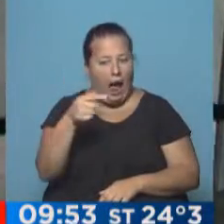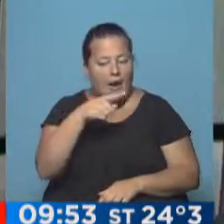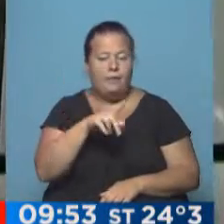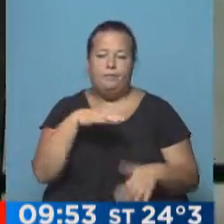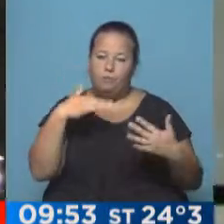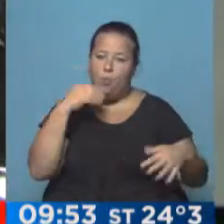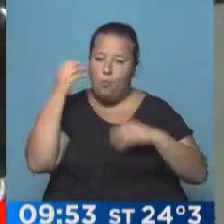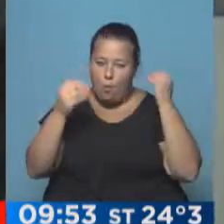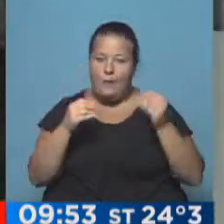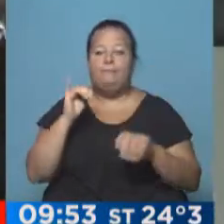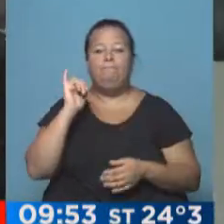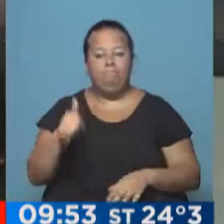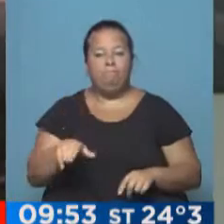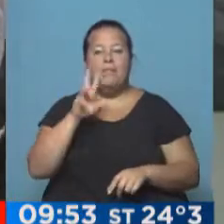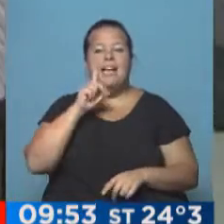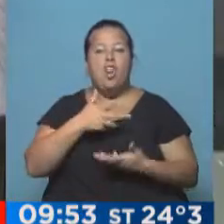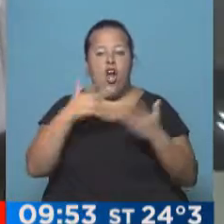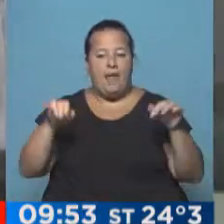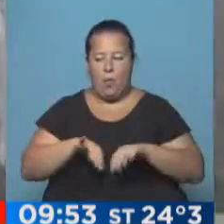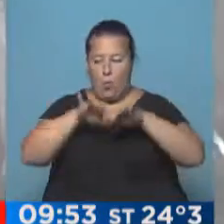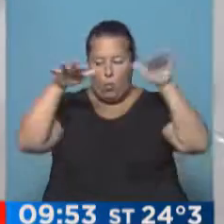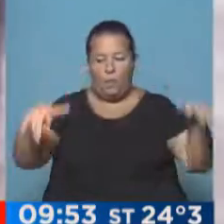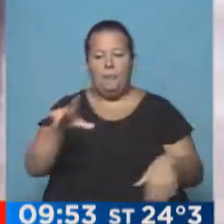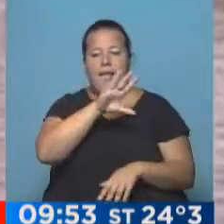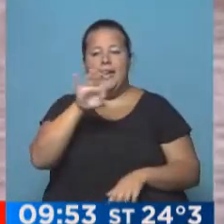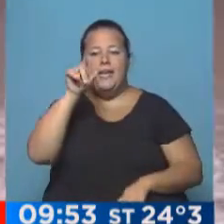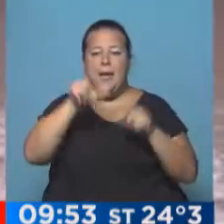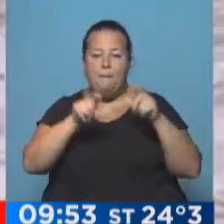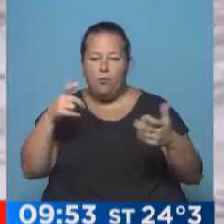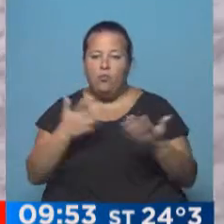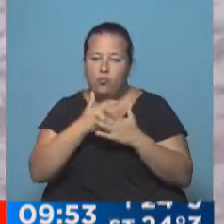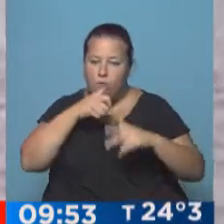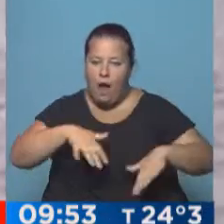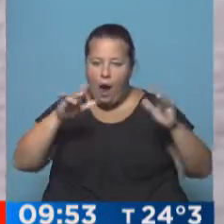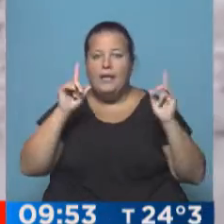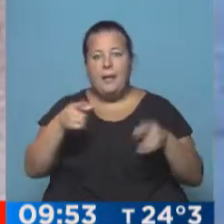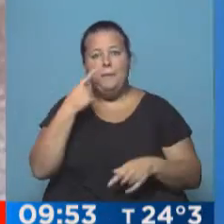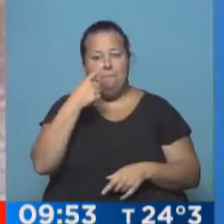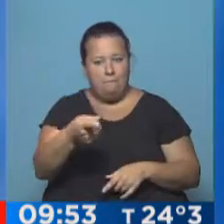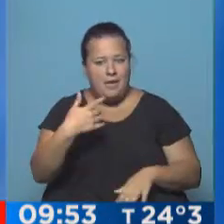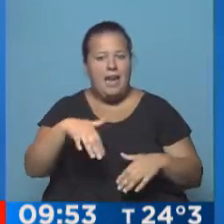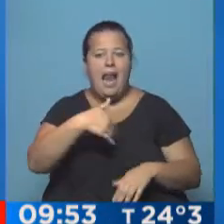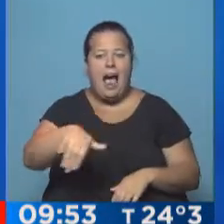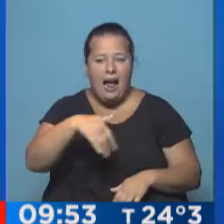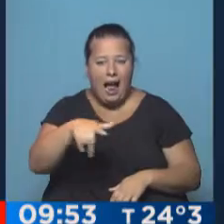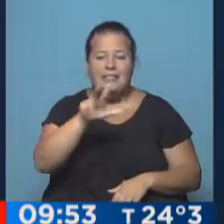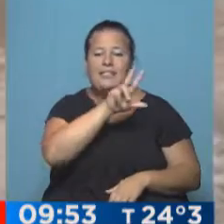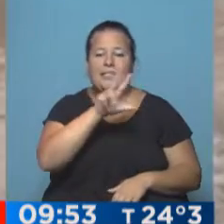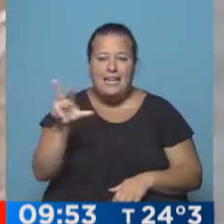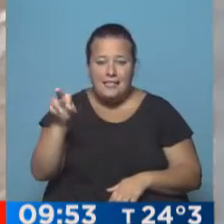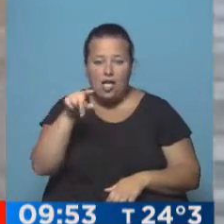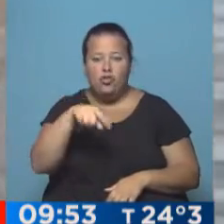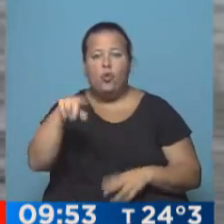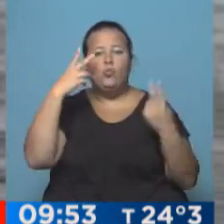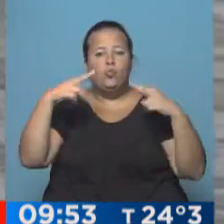Realmente preocupante. Sí, se desbordó el Río Grande y hay 500 personas afectadas. Incluso, fíjense cómo están las calles. Hay 300 de ellos que